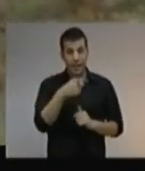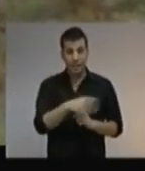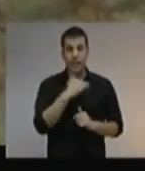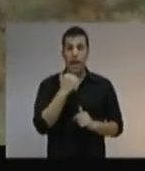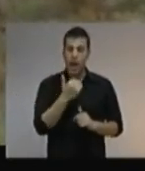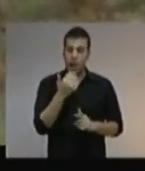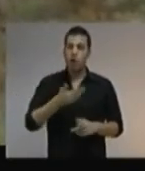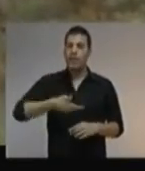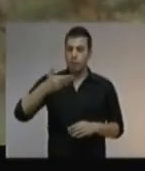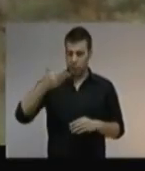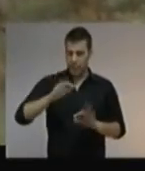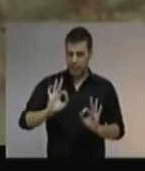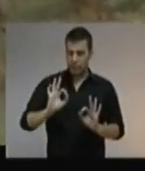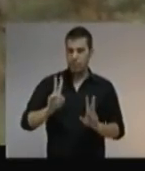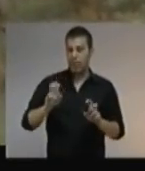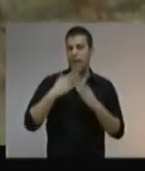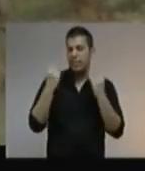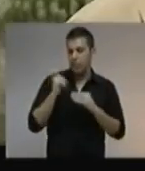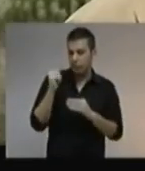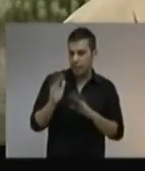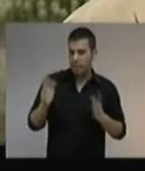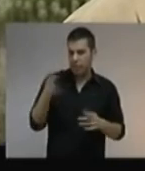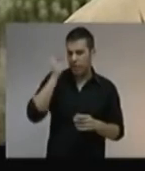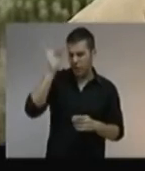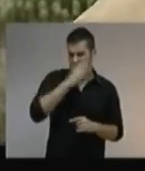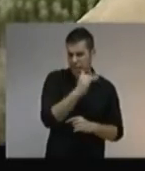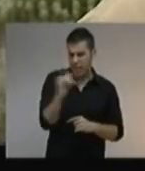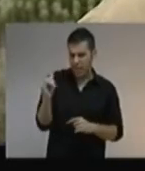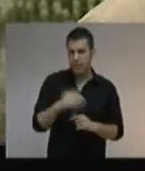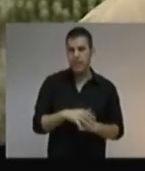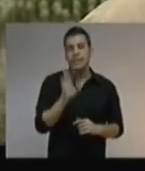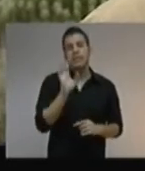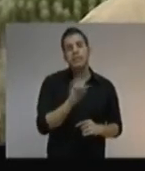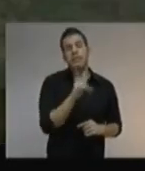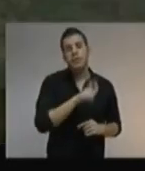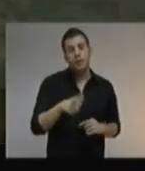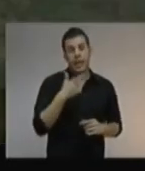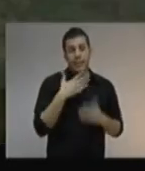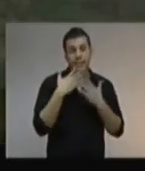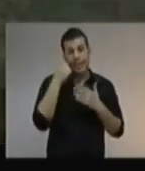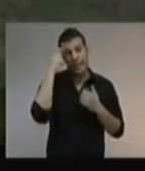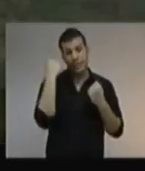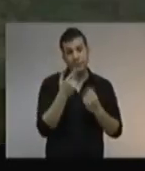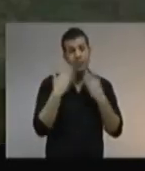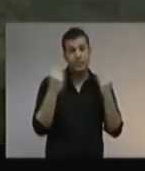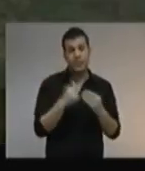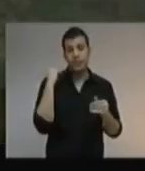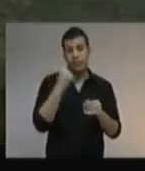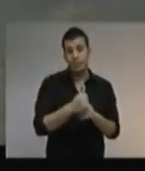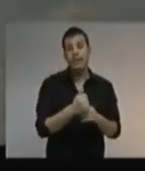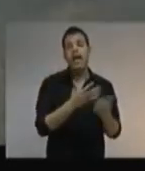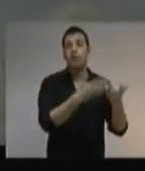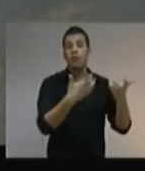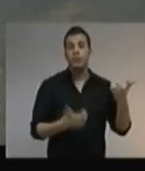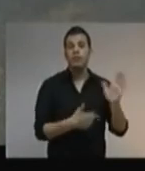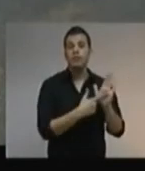para la historia canaria, aunque existen diversas teorías. Hay una serie de historiadores que indican en sus documentos que